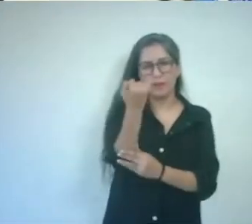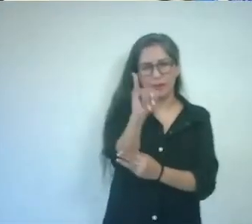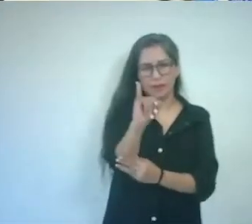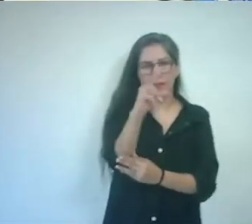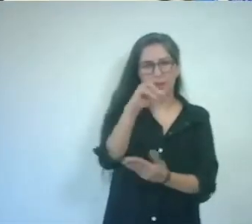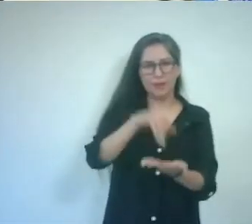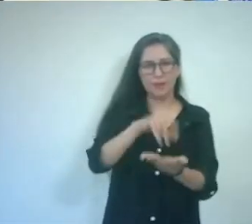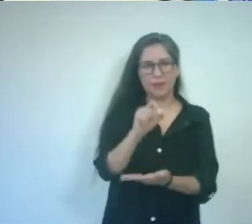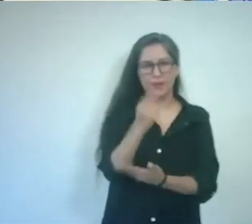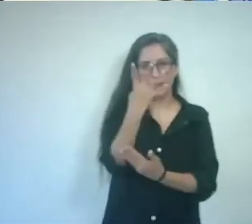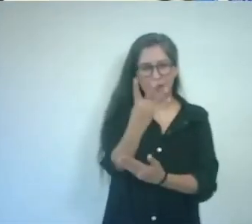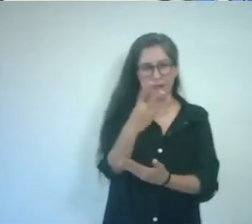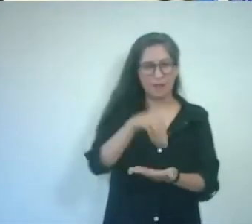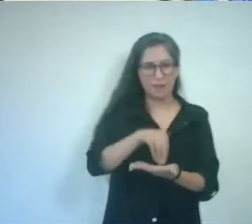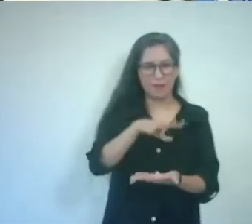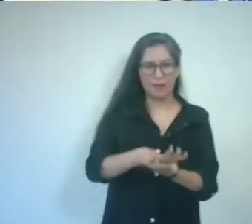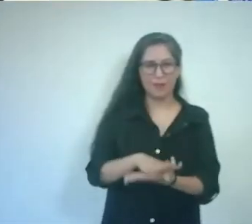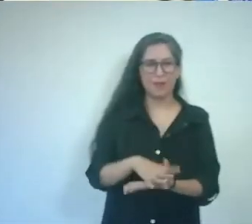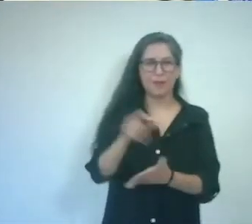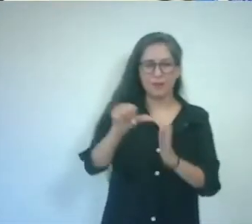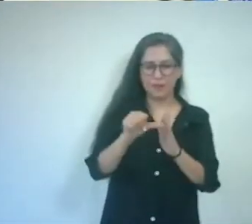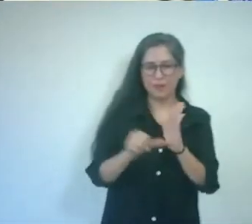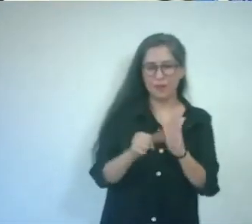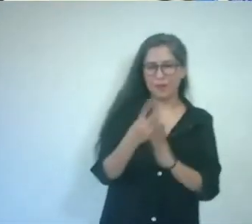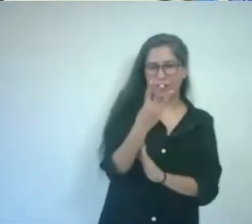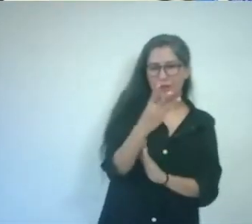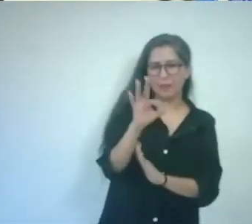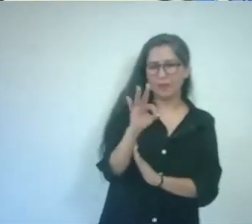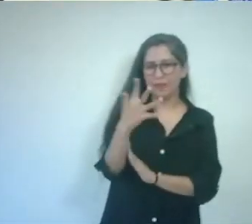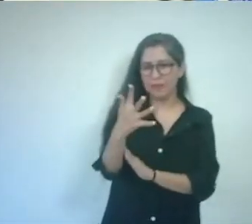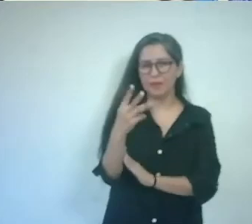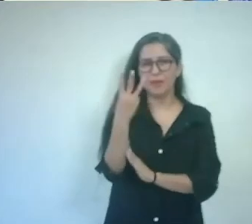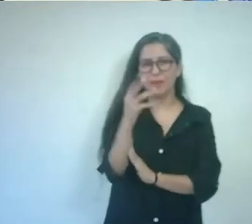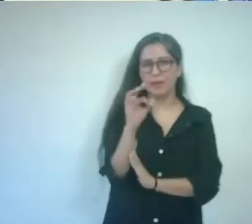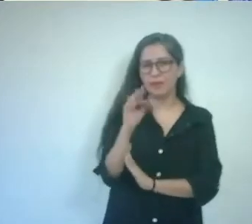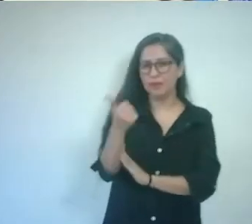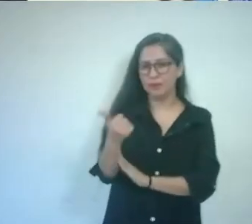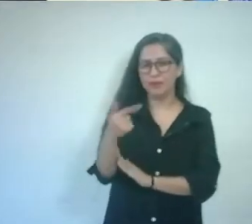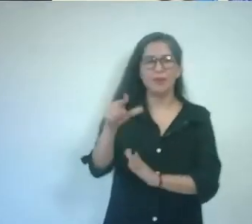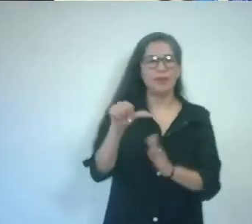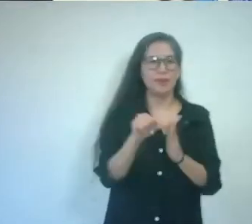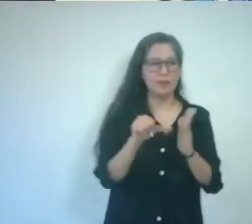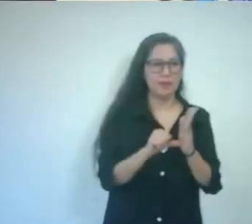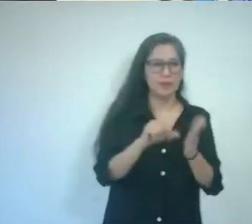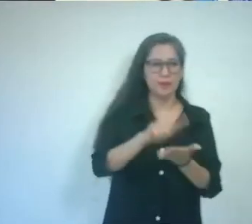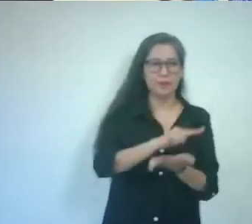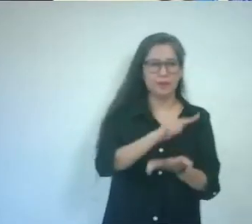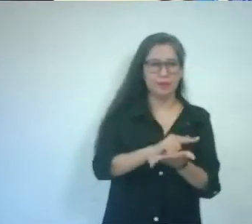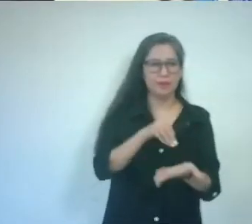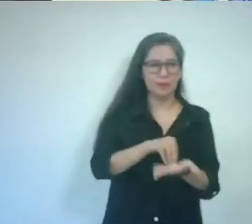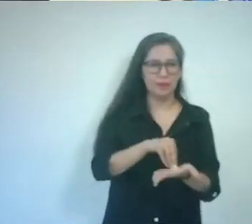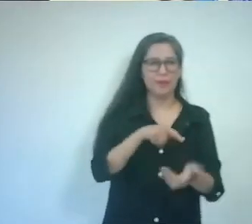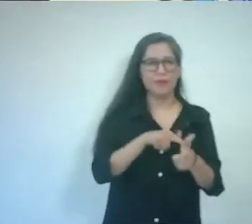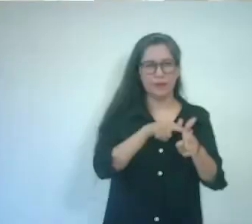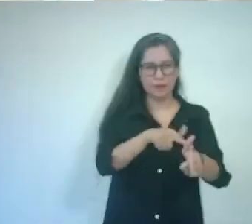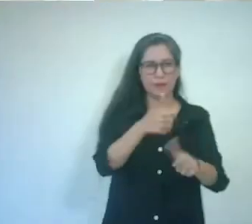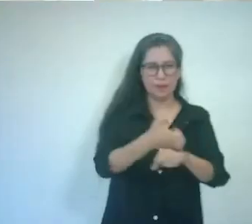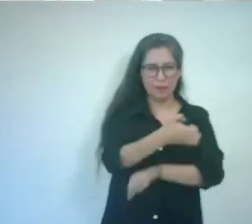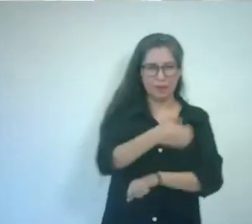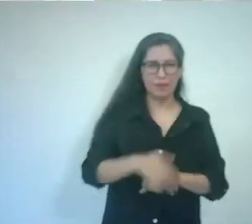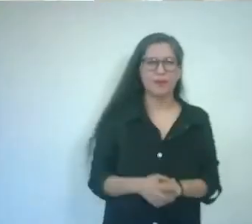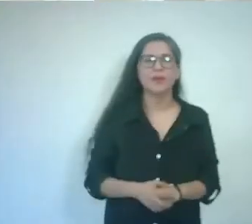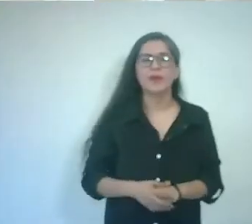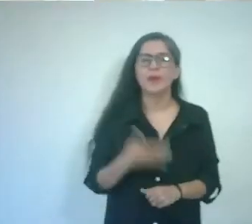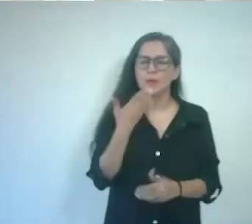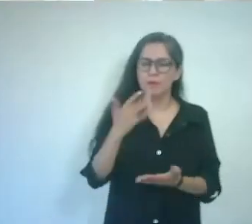2024, de conformidad con los artículos 345 y 346 de la ley electoral vigente en el Estado. Muchas gracias, secretario.